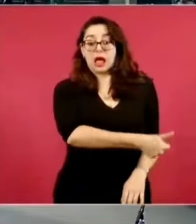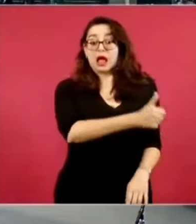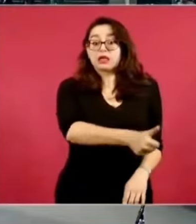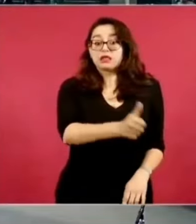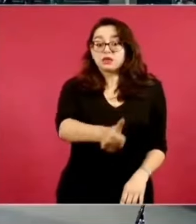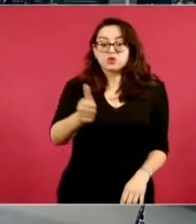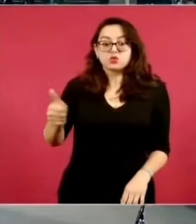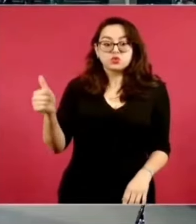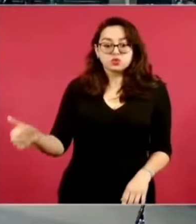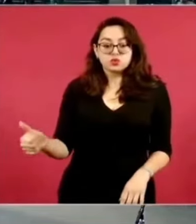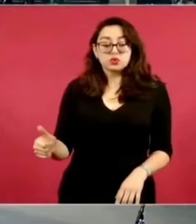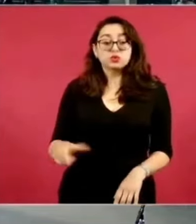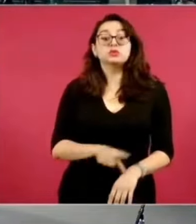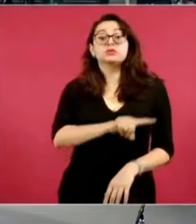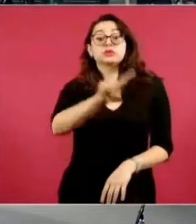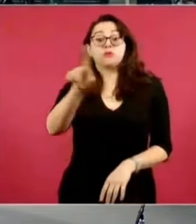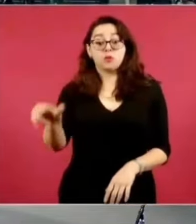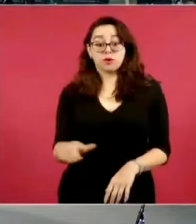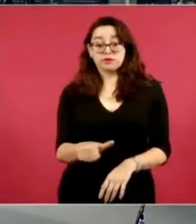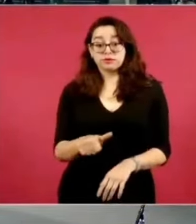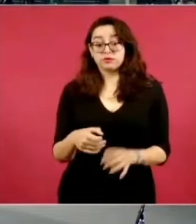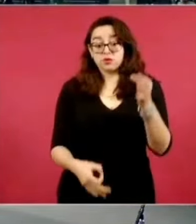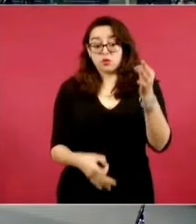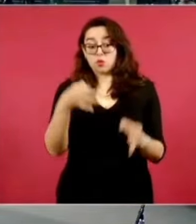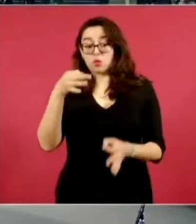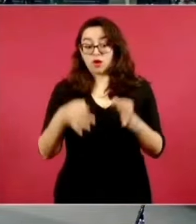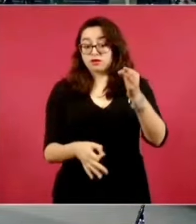Y cuando terminan,